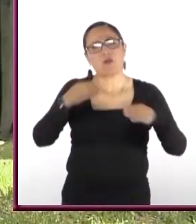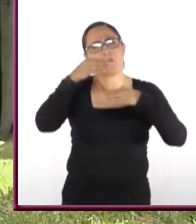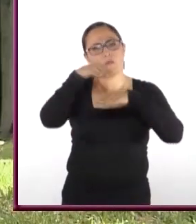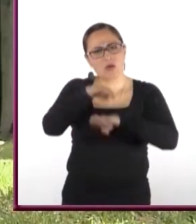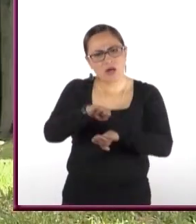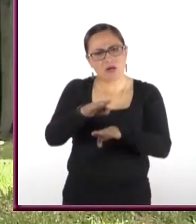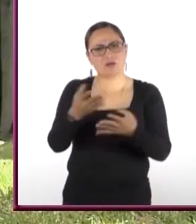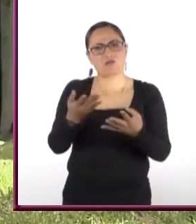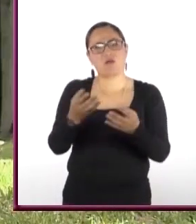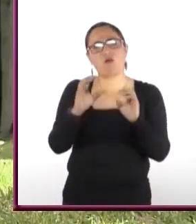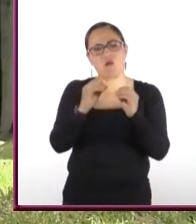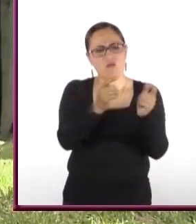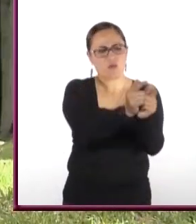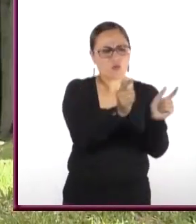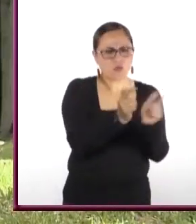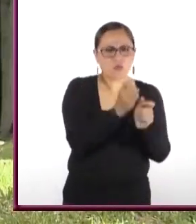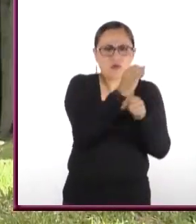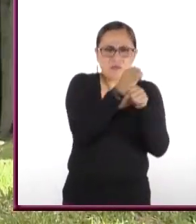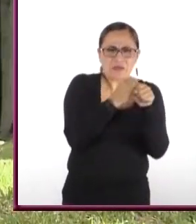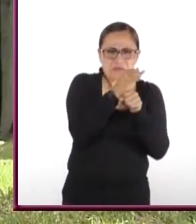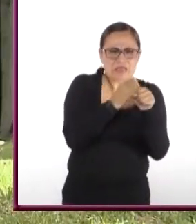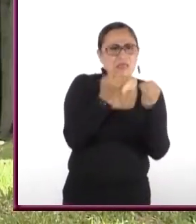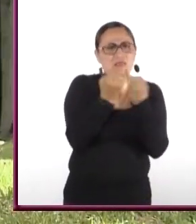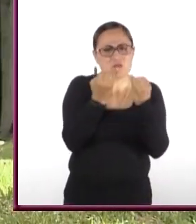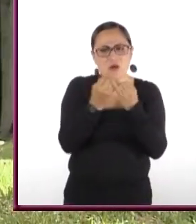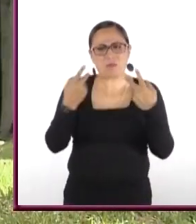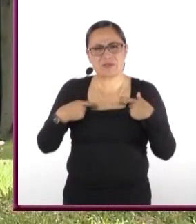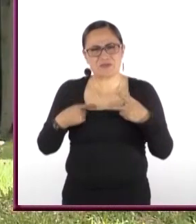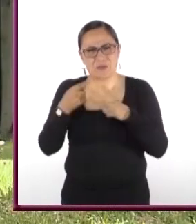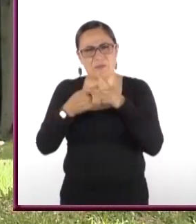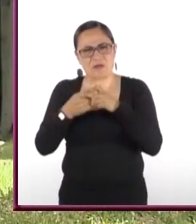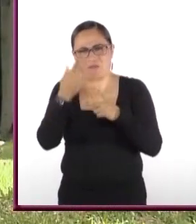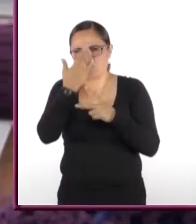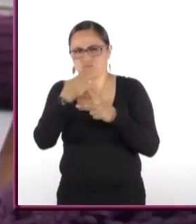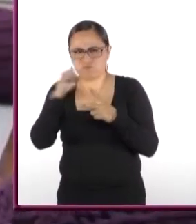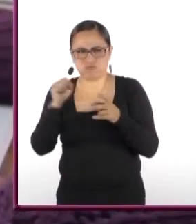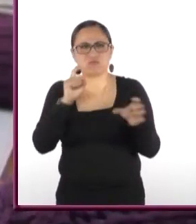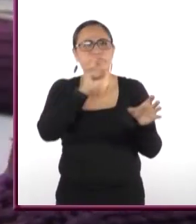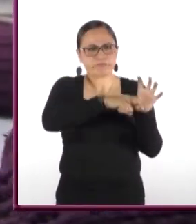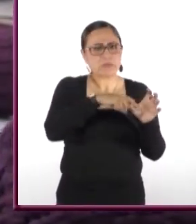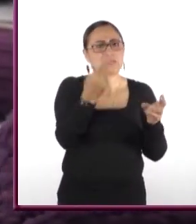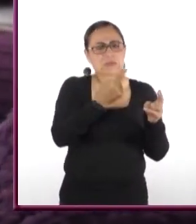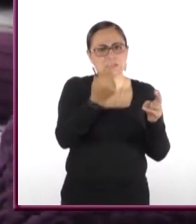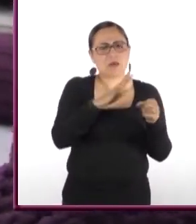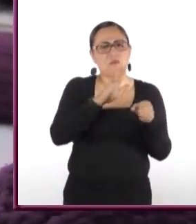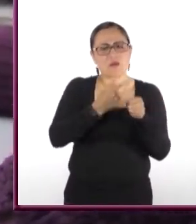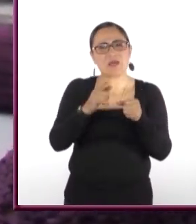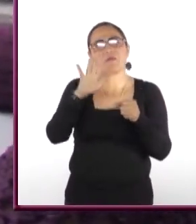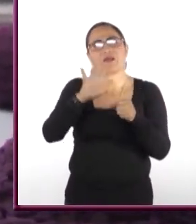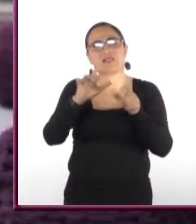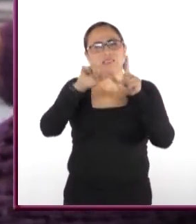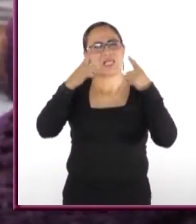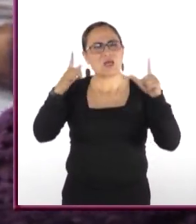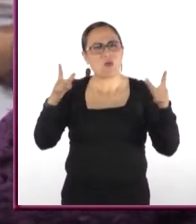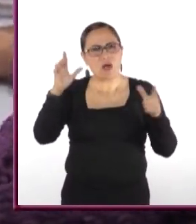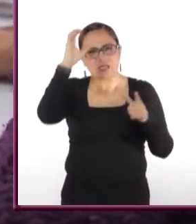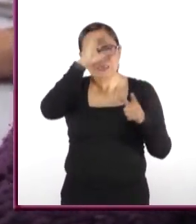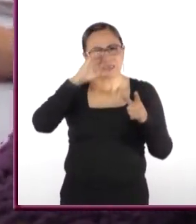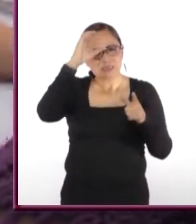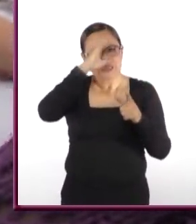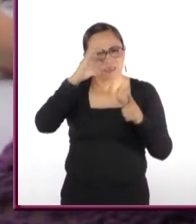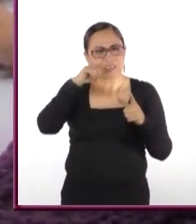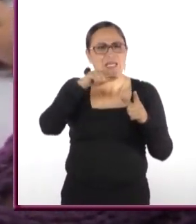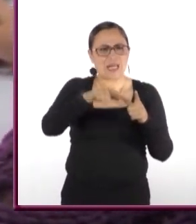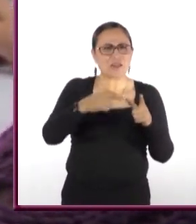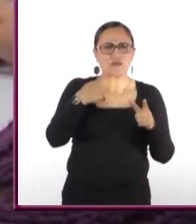en bancos. Y cualquier grupo de investigación necesita un matemático, porque las matemáticas son el lenguaje de la ciencia. De hecho, yo diría